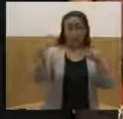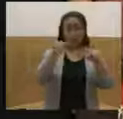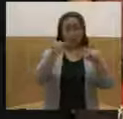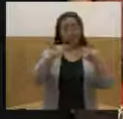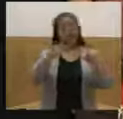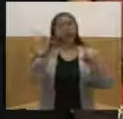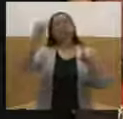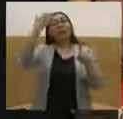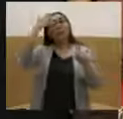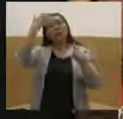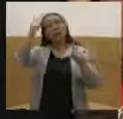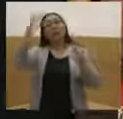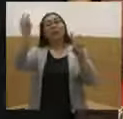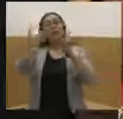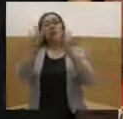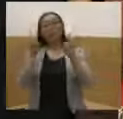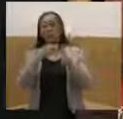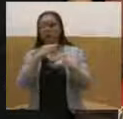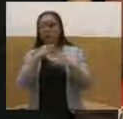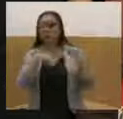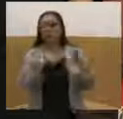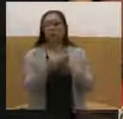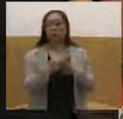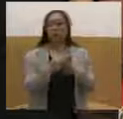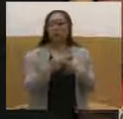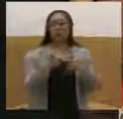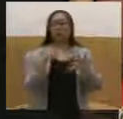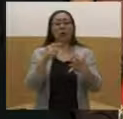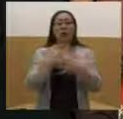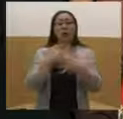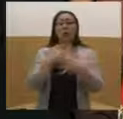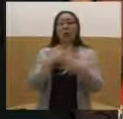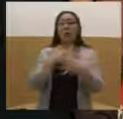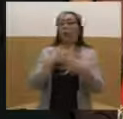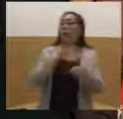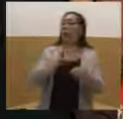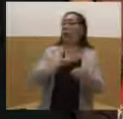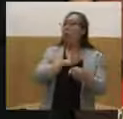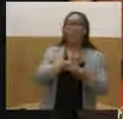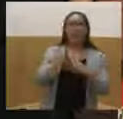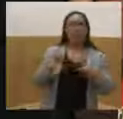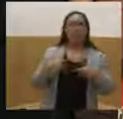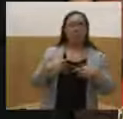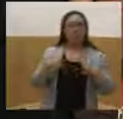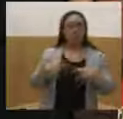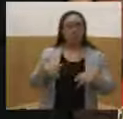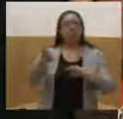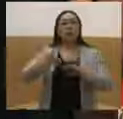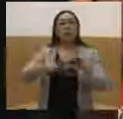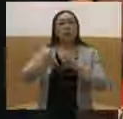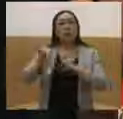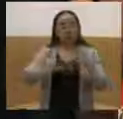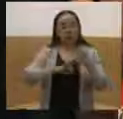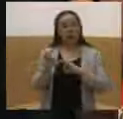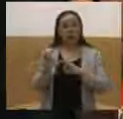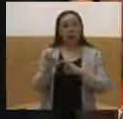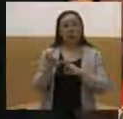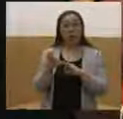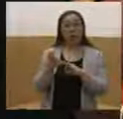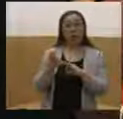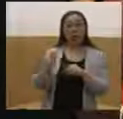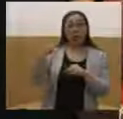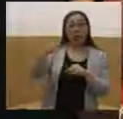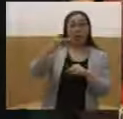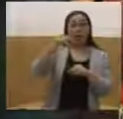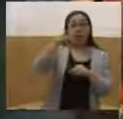estatal y municipal. Y quinto, cualquier militante involucrado en violencia de género será